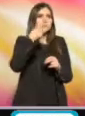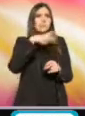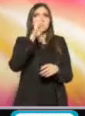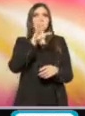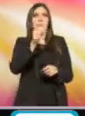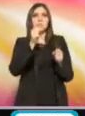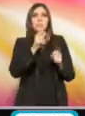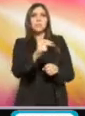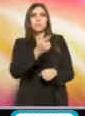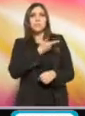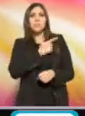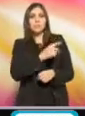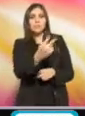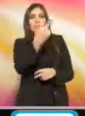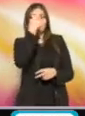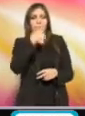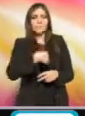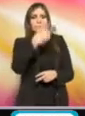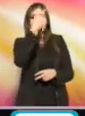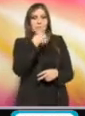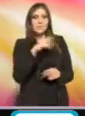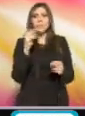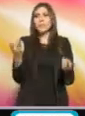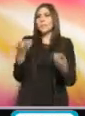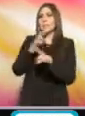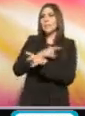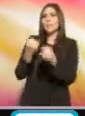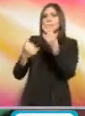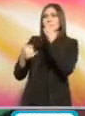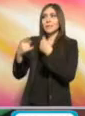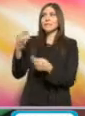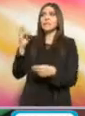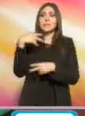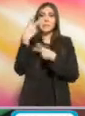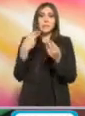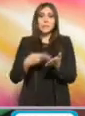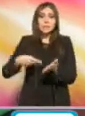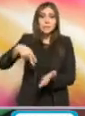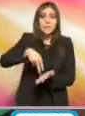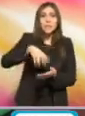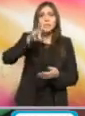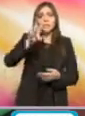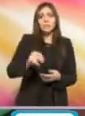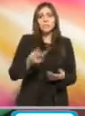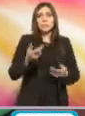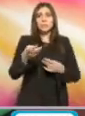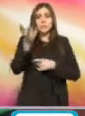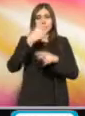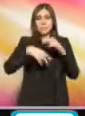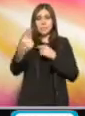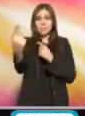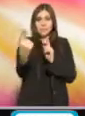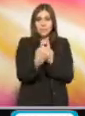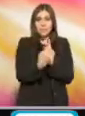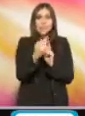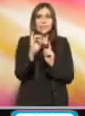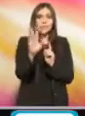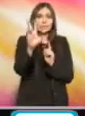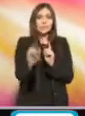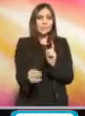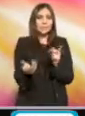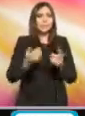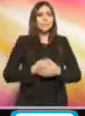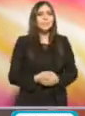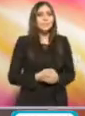es un cretino, pero ve cómo me está viendo. ¿Se va a parar o no se va a parar? ¿No? ¿Sí? ¿Va a venir o no va a venir?